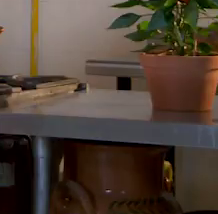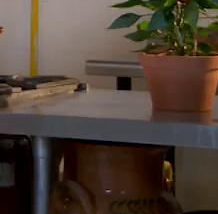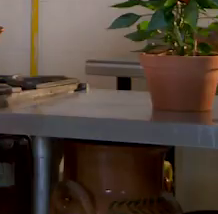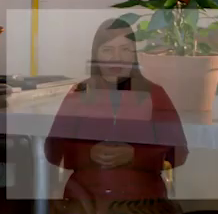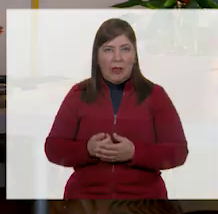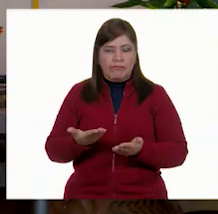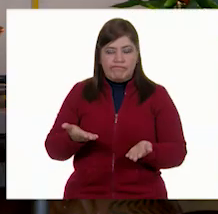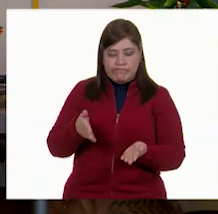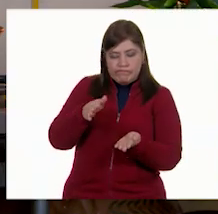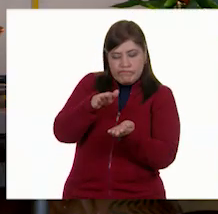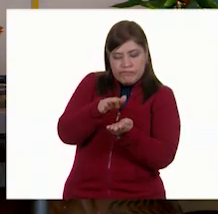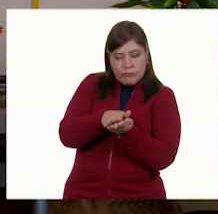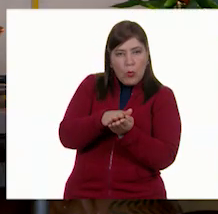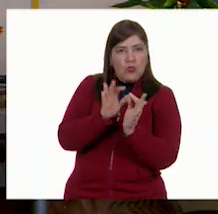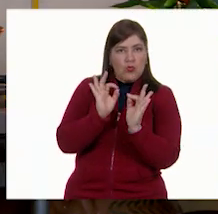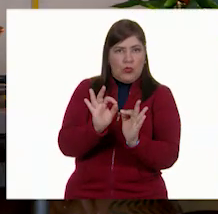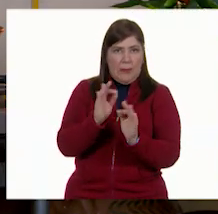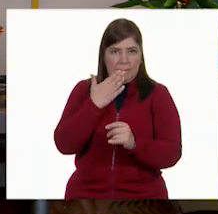Y así nos quedan.